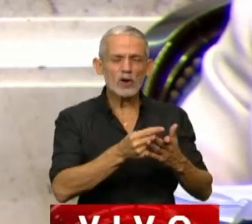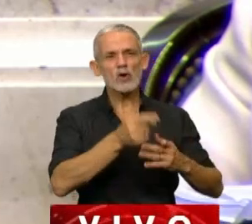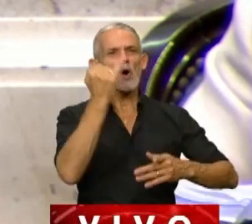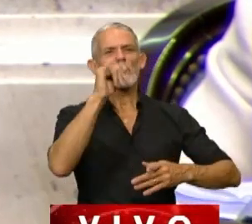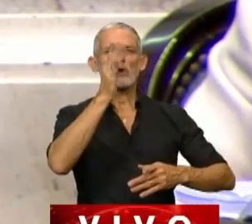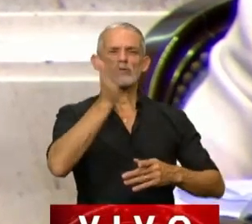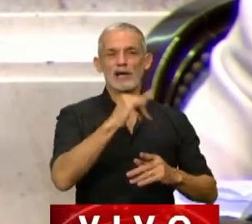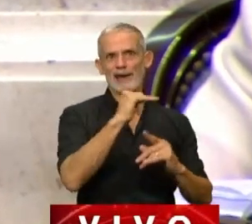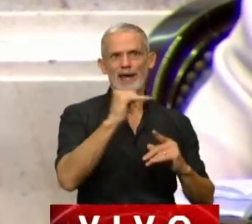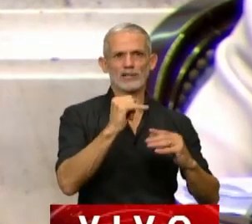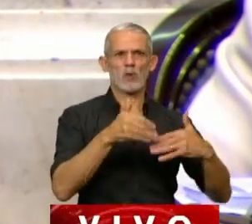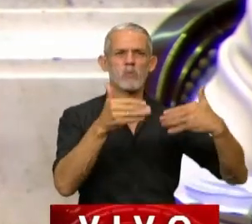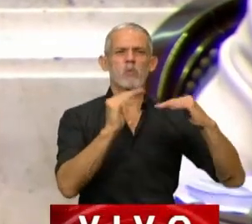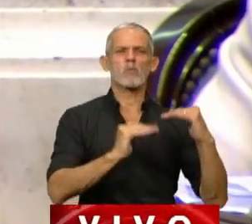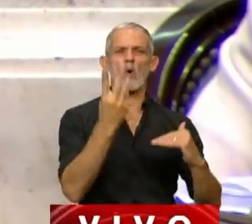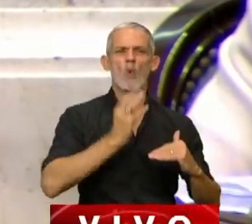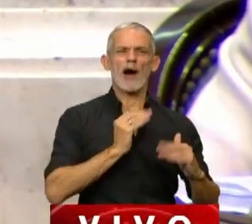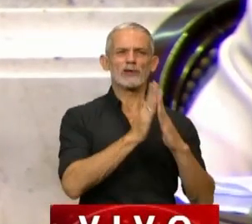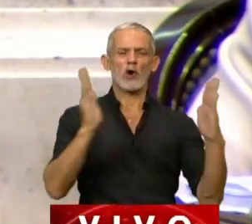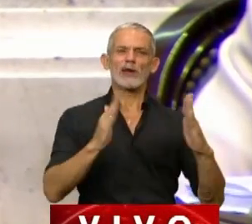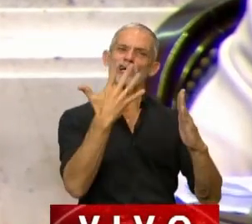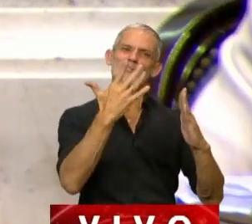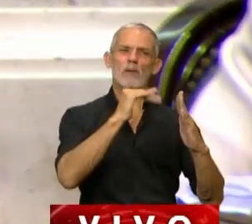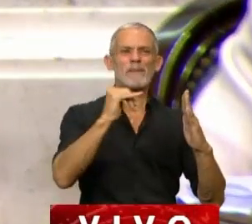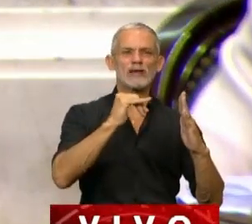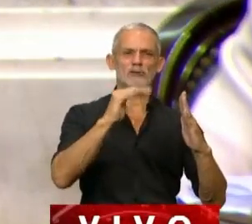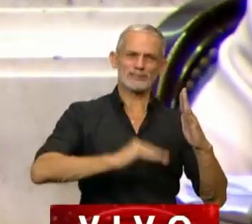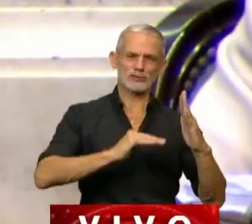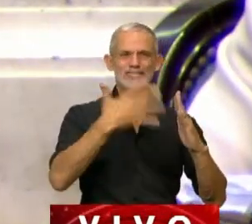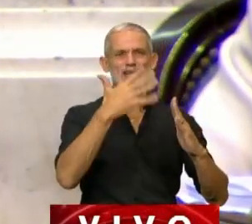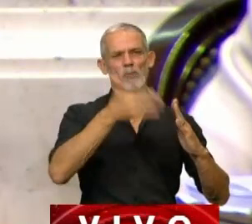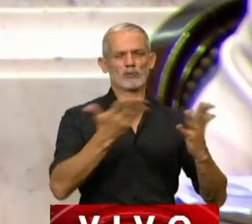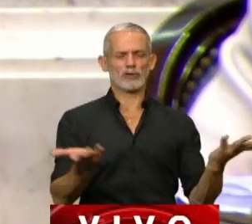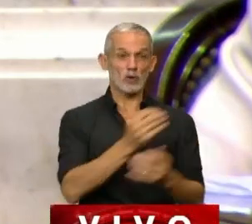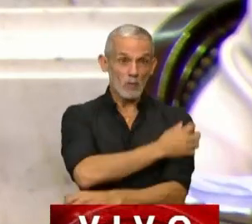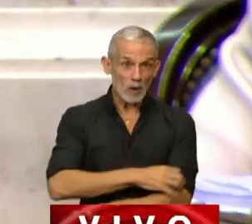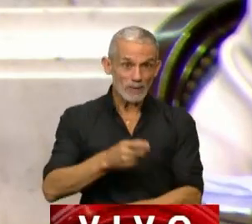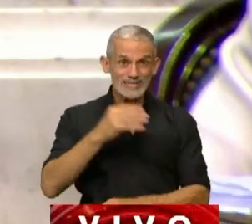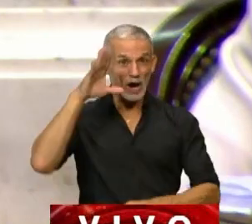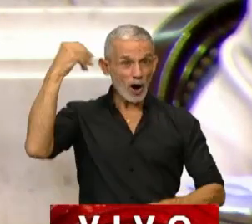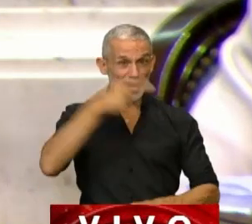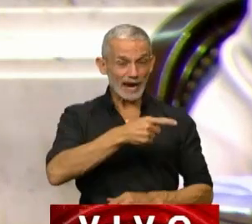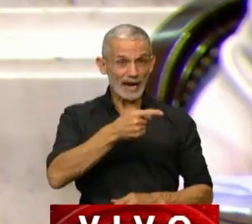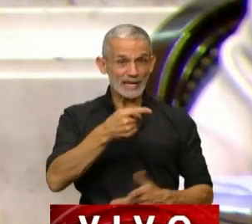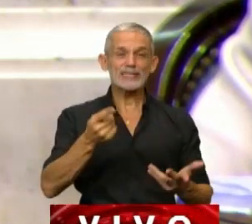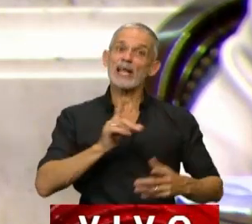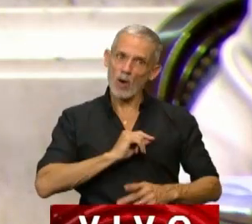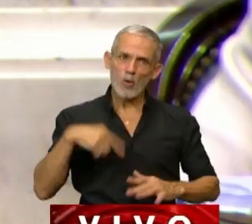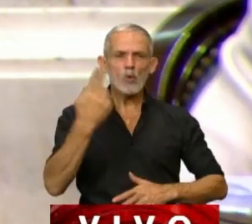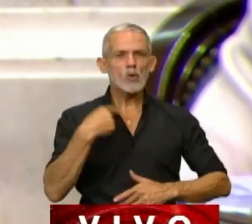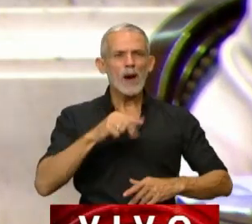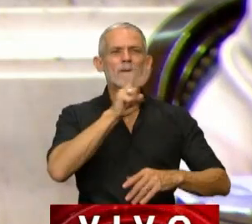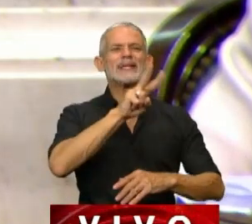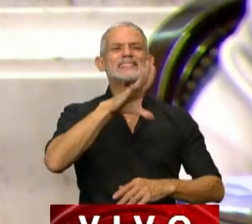tasa negativa de crecimiento en los 4 años del 5%. La pobreza con Cristina era, y nos dolía, era